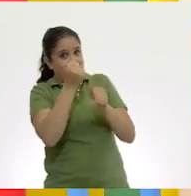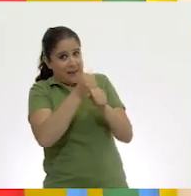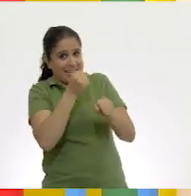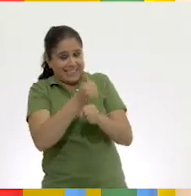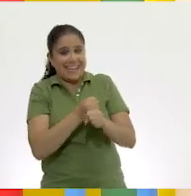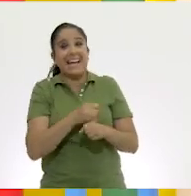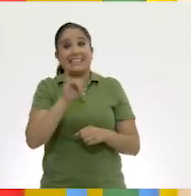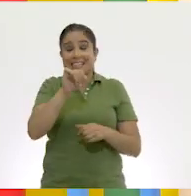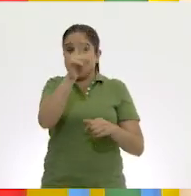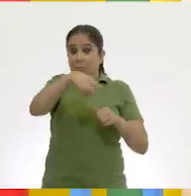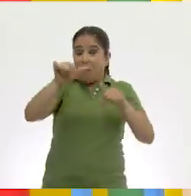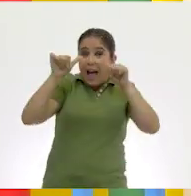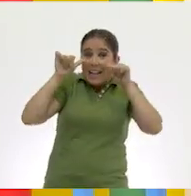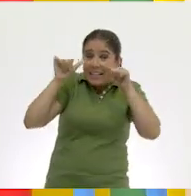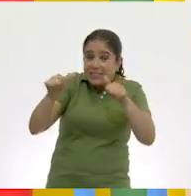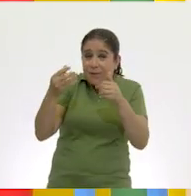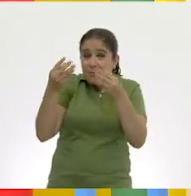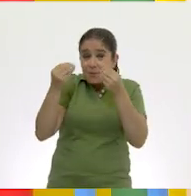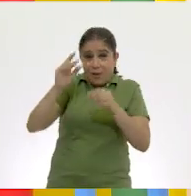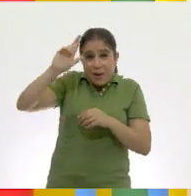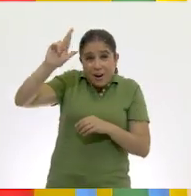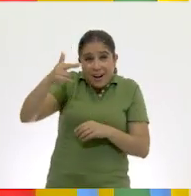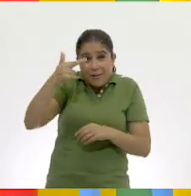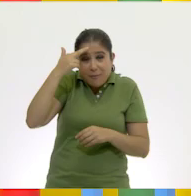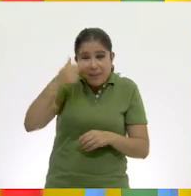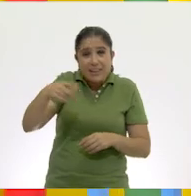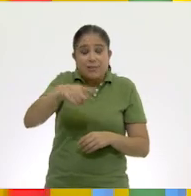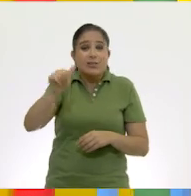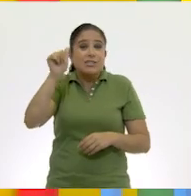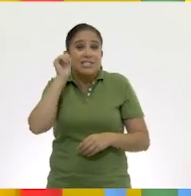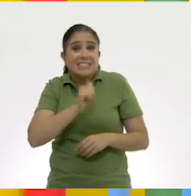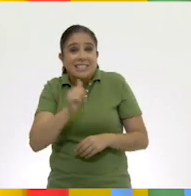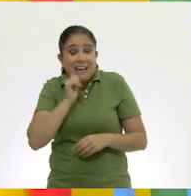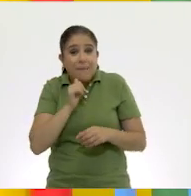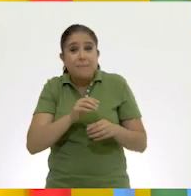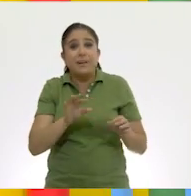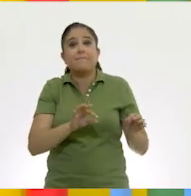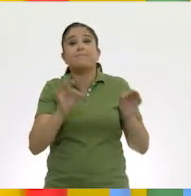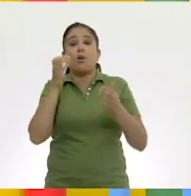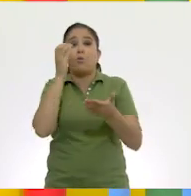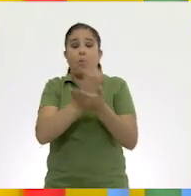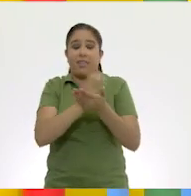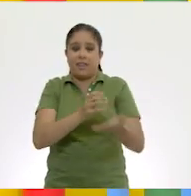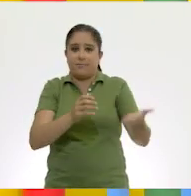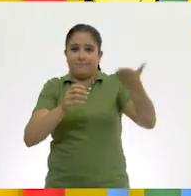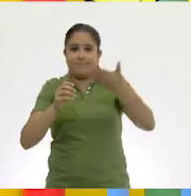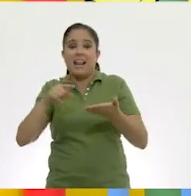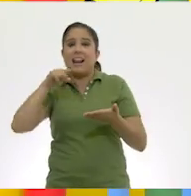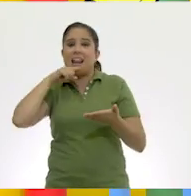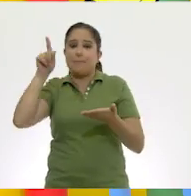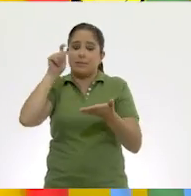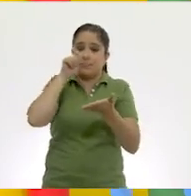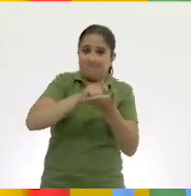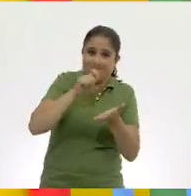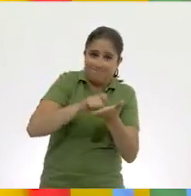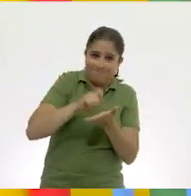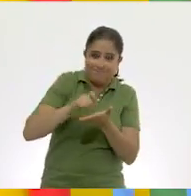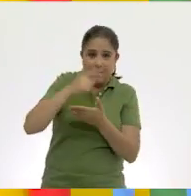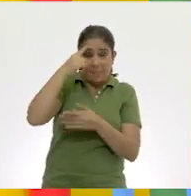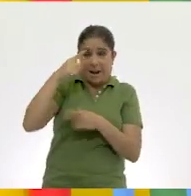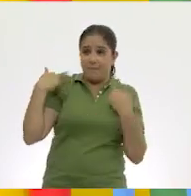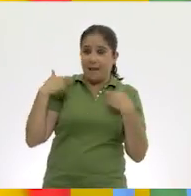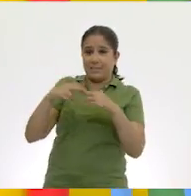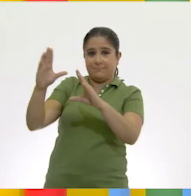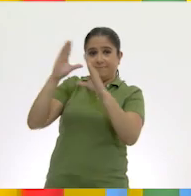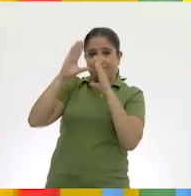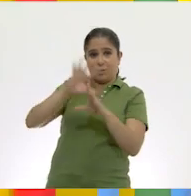pongan mucha atención niñas y niños recuerden tener siempre a la mano un cuaderno y un lápiz para anotar todo lo que nos dice la maestra